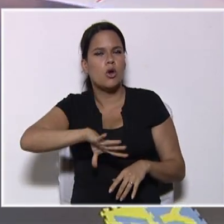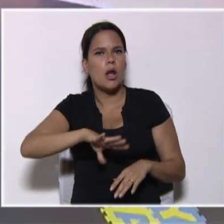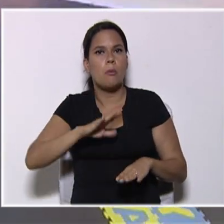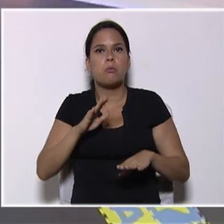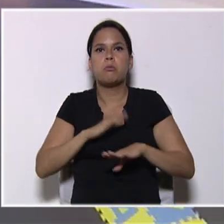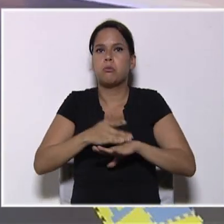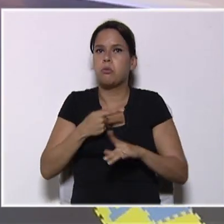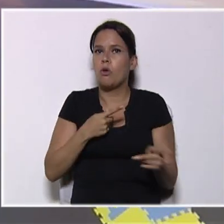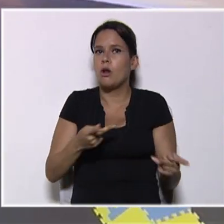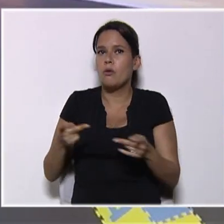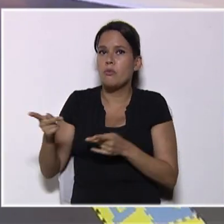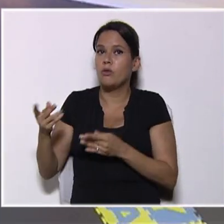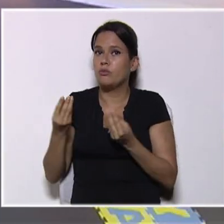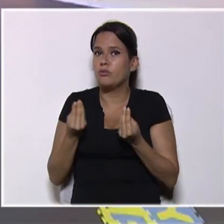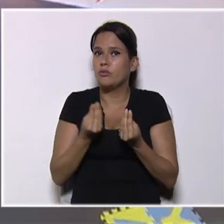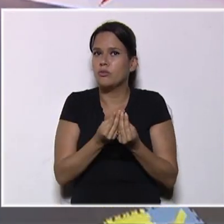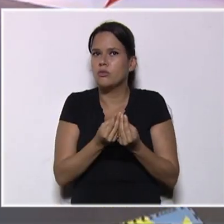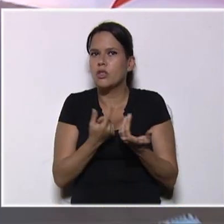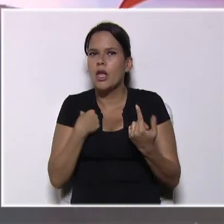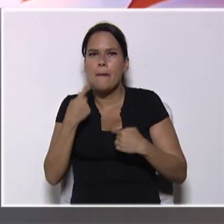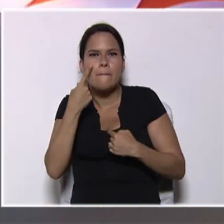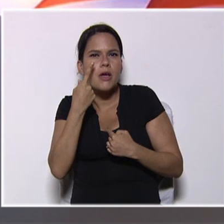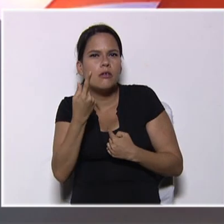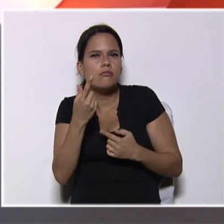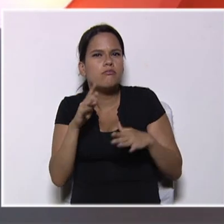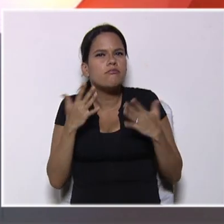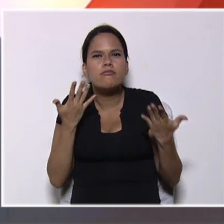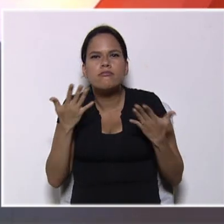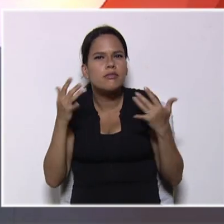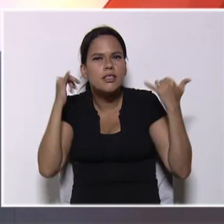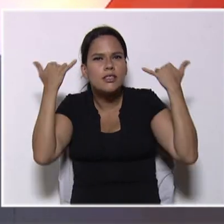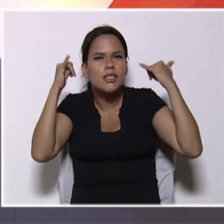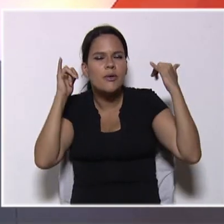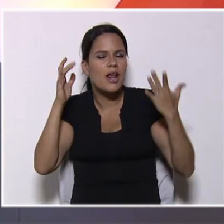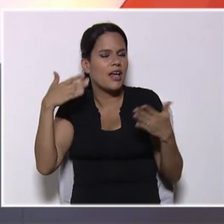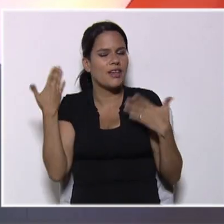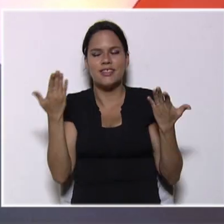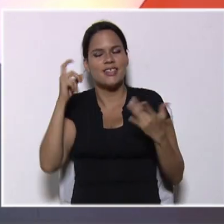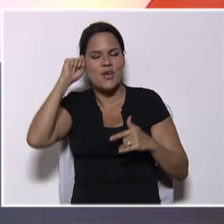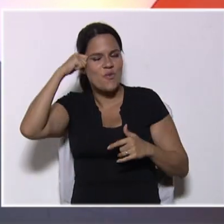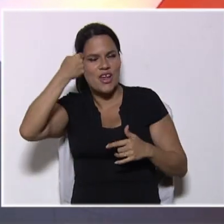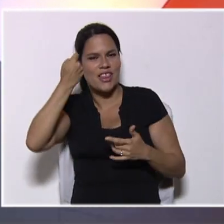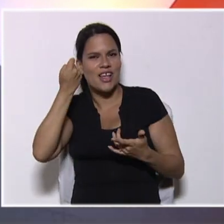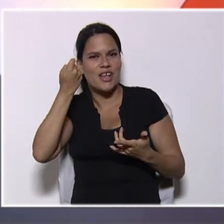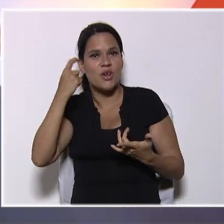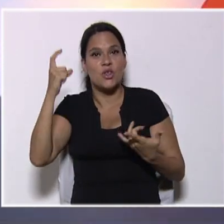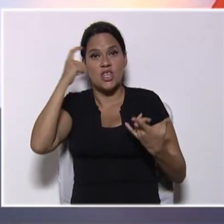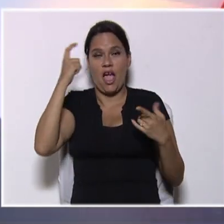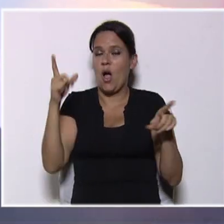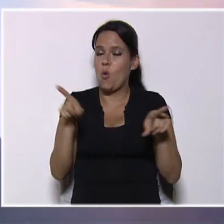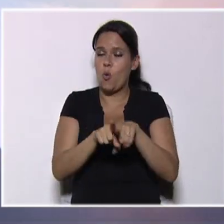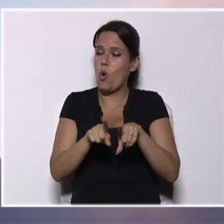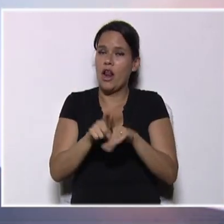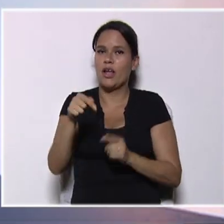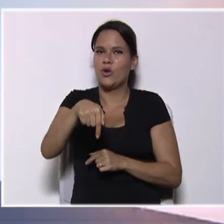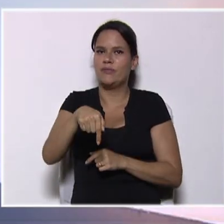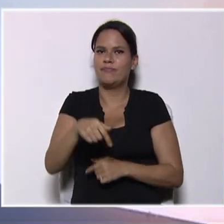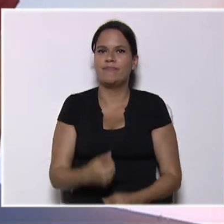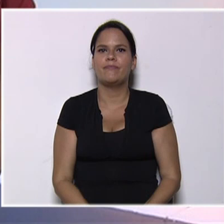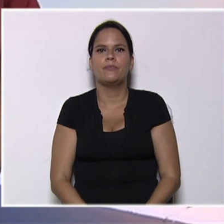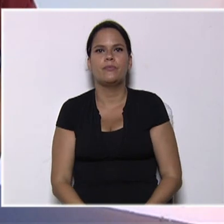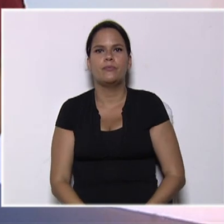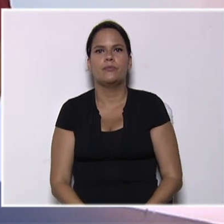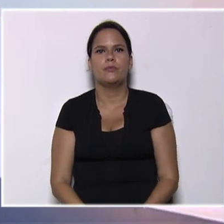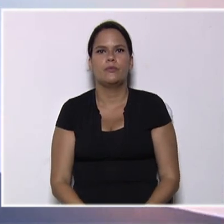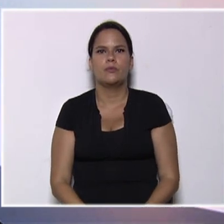los invito a que me acompañen a ver qué se celebra, qué se recuerda o qué se conmemora un día como hoy.